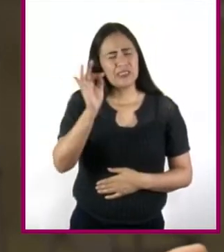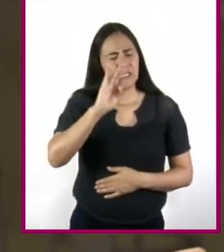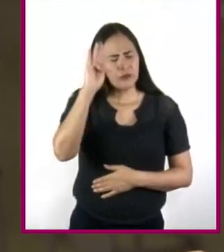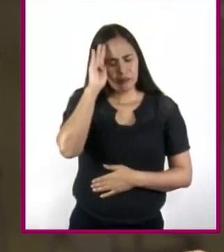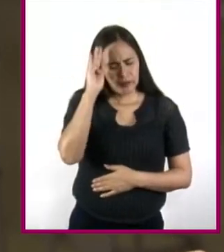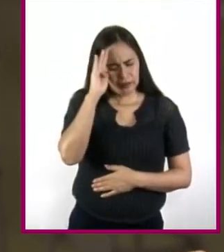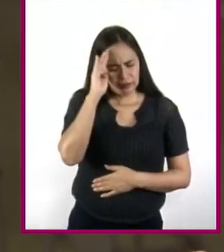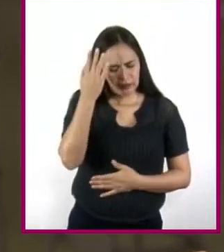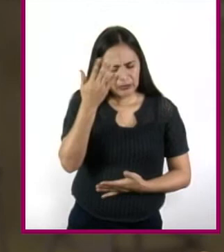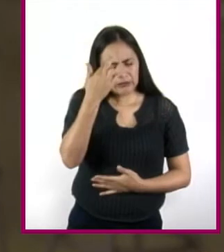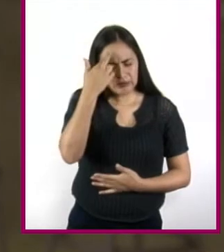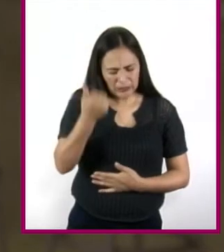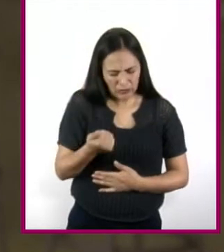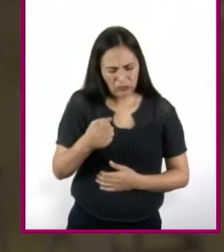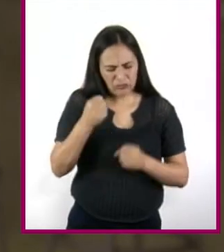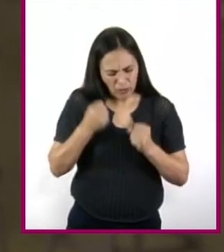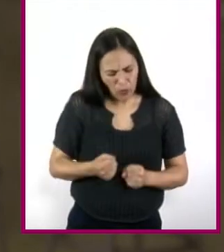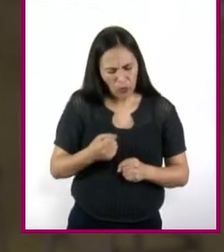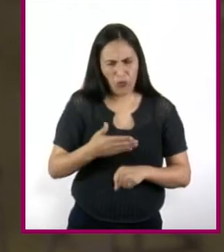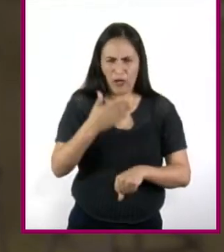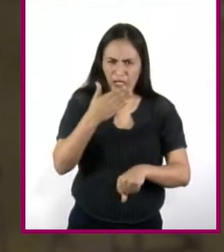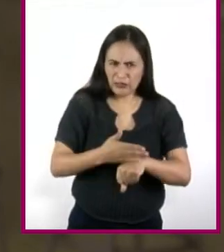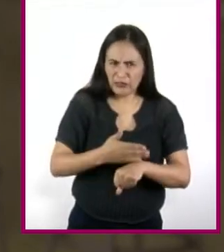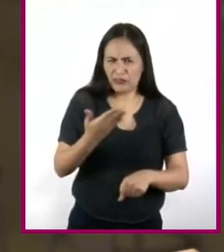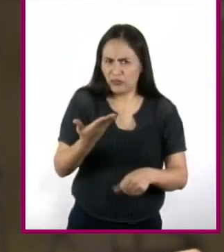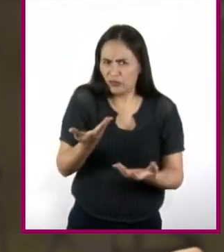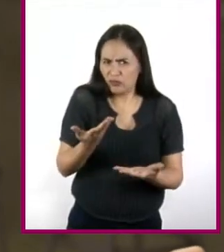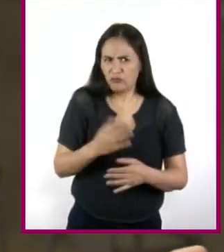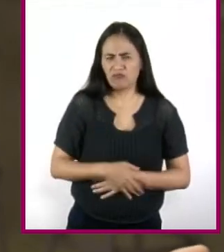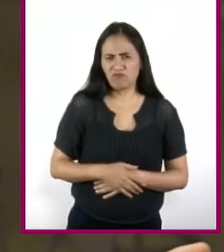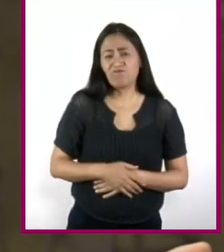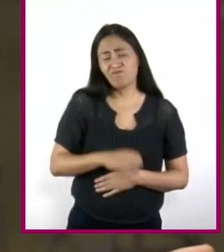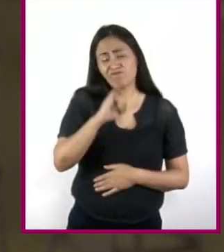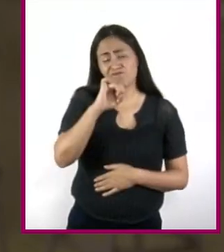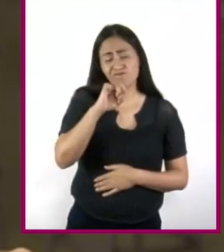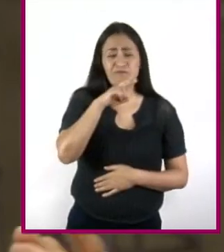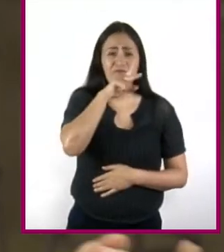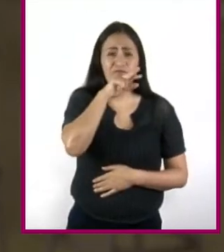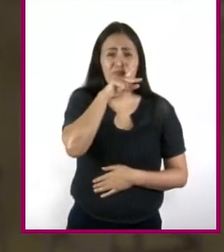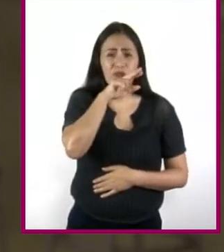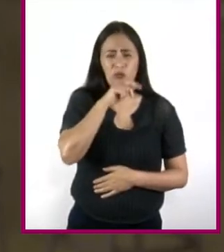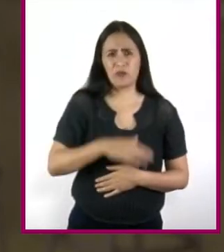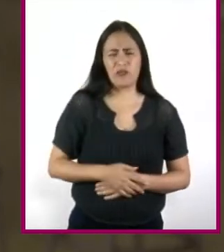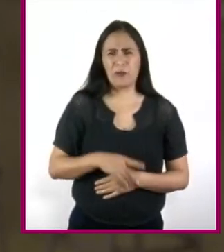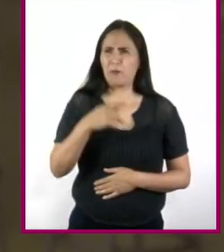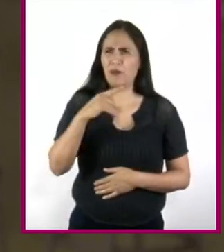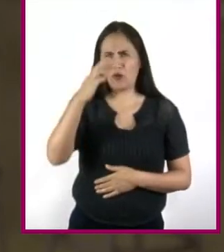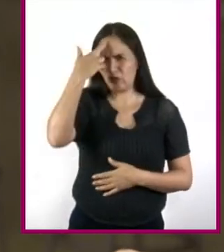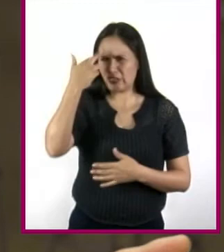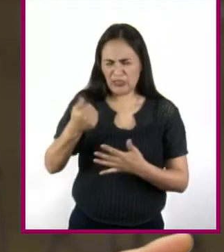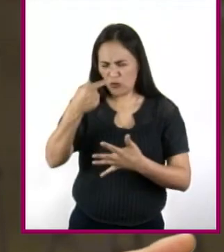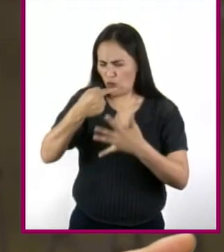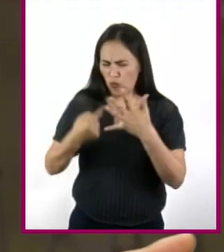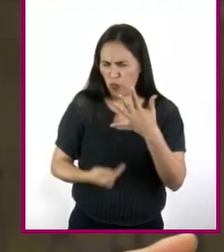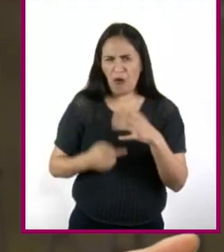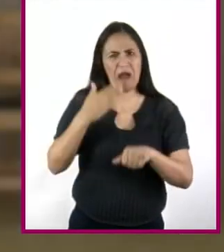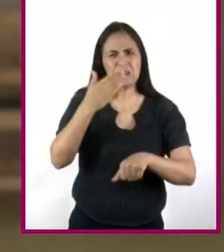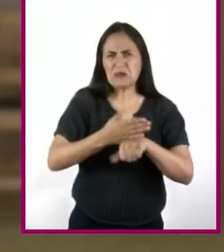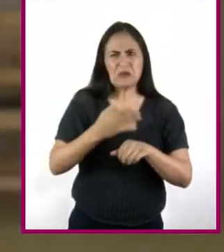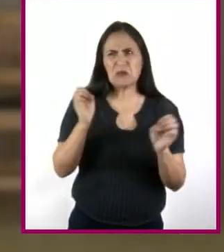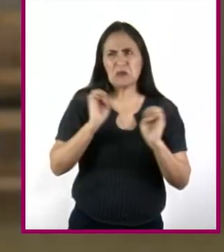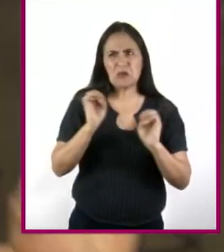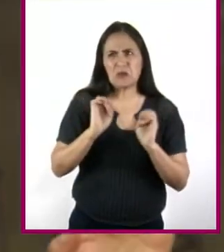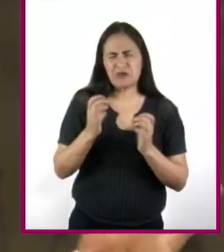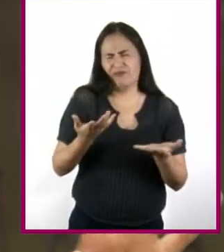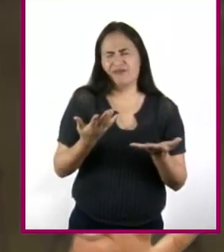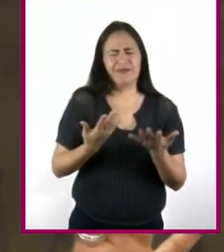pensar que nos pueden castigar, es razonable que nos preocupemos. Pero si no tenemos razones, ya no es tan claro.